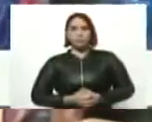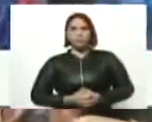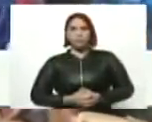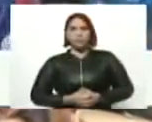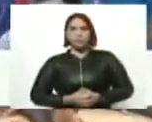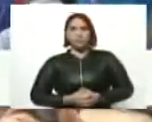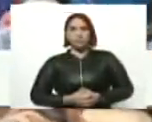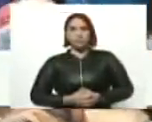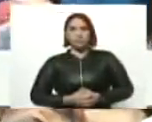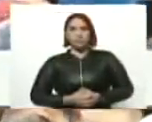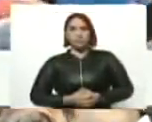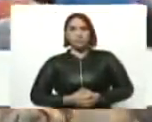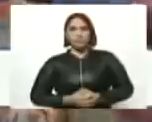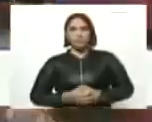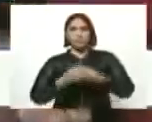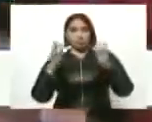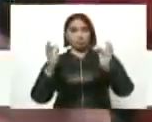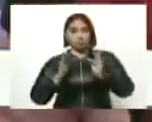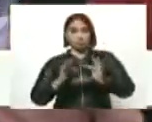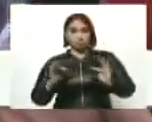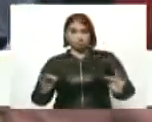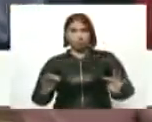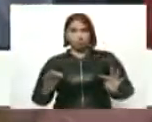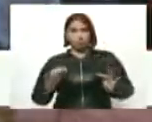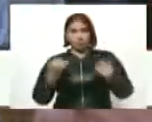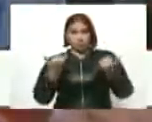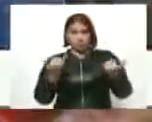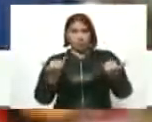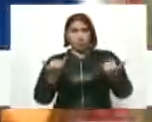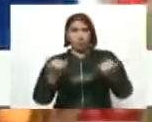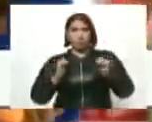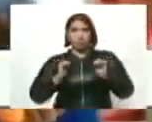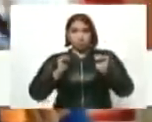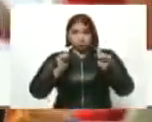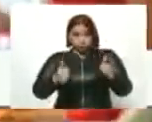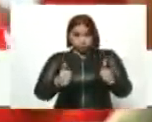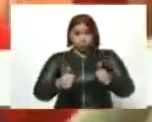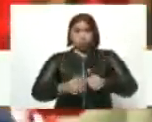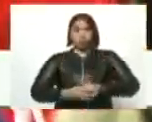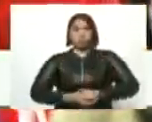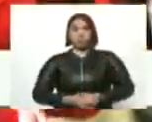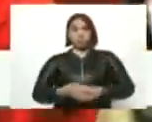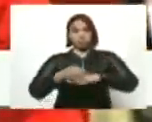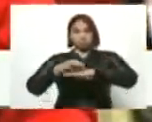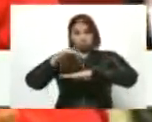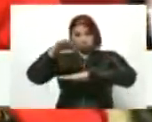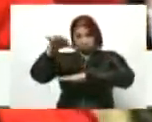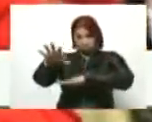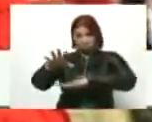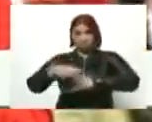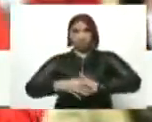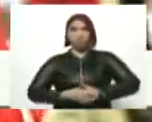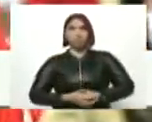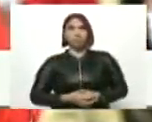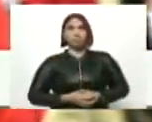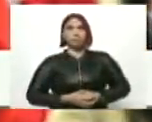Y de esta manera corresponde ahora dejar en el derecho de palabra